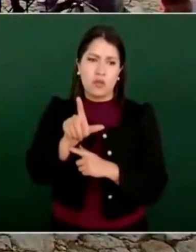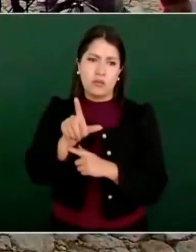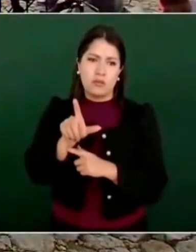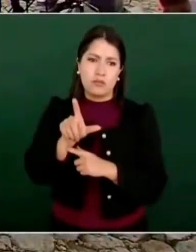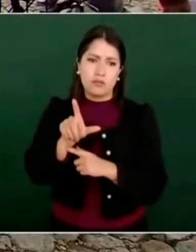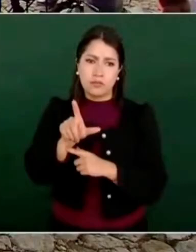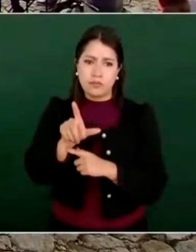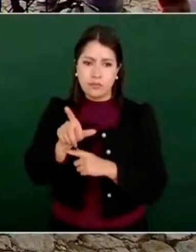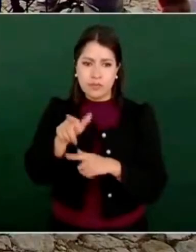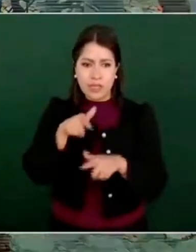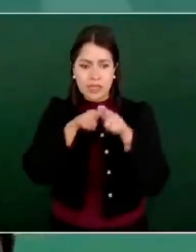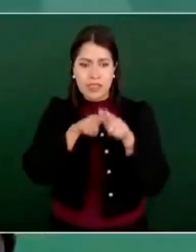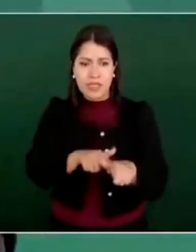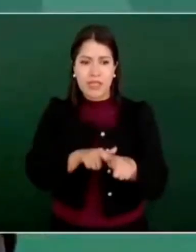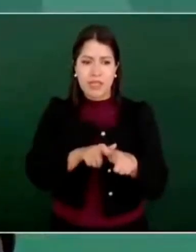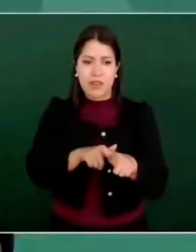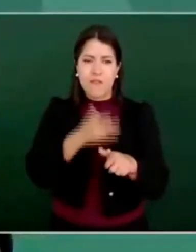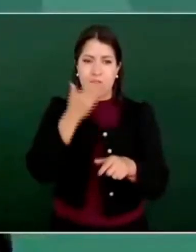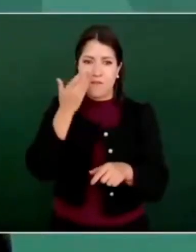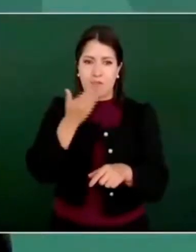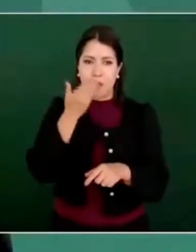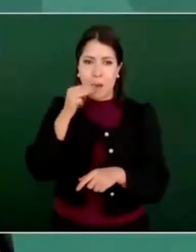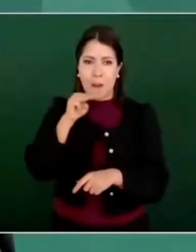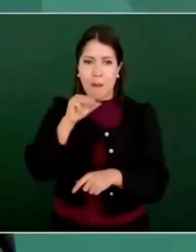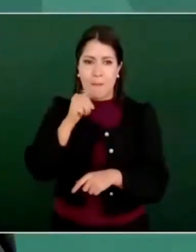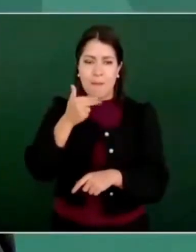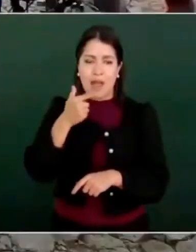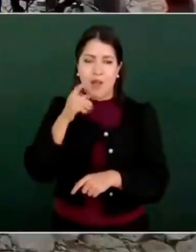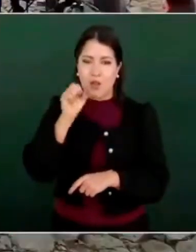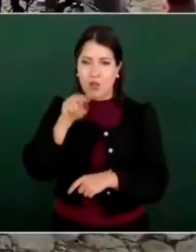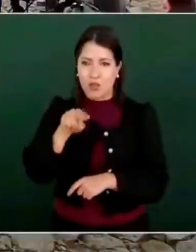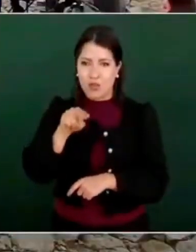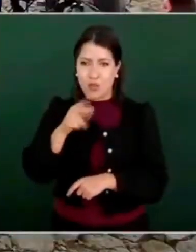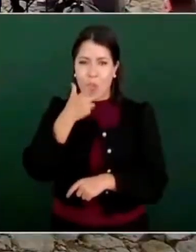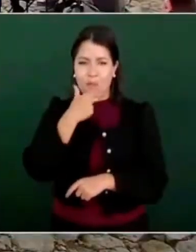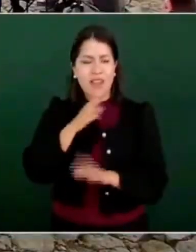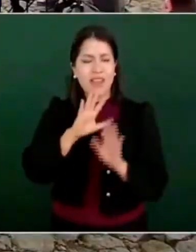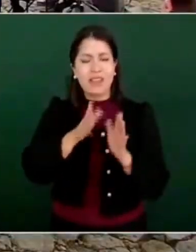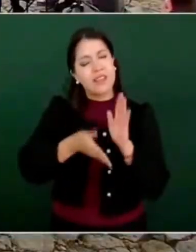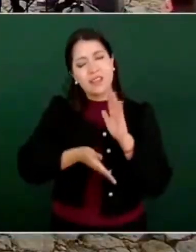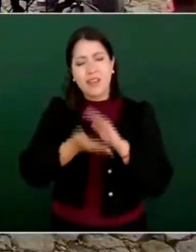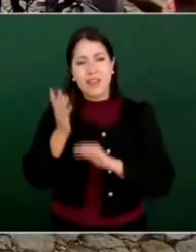vamos con Ricardo Flores Magón. Y vámonos a desayunar ya, ¿no?